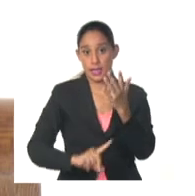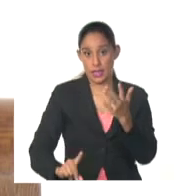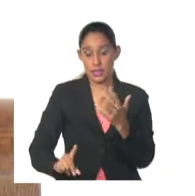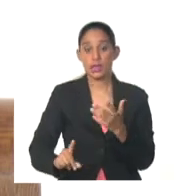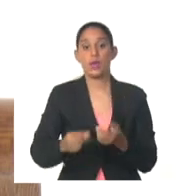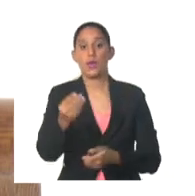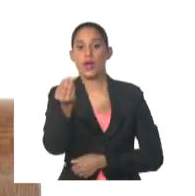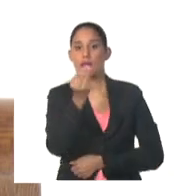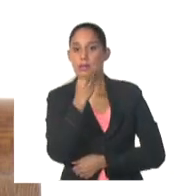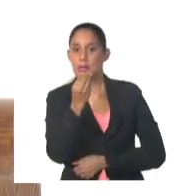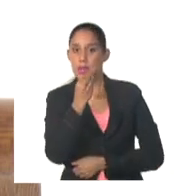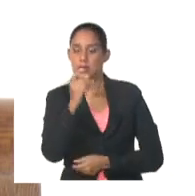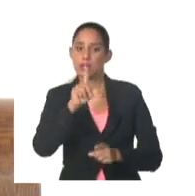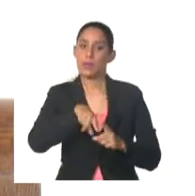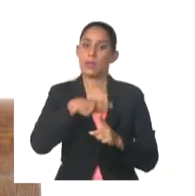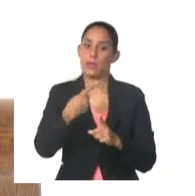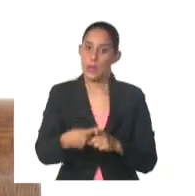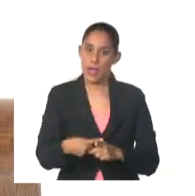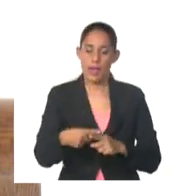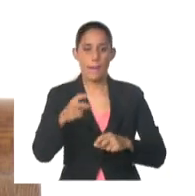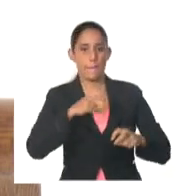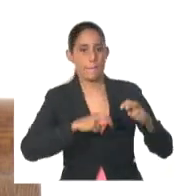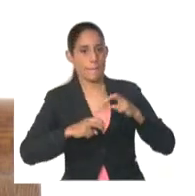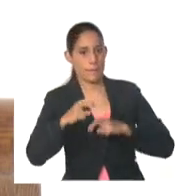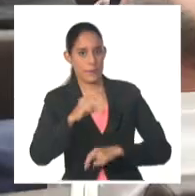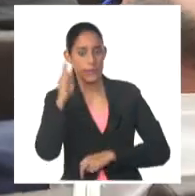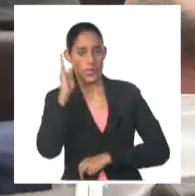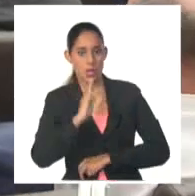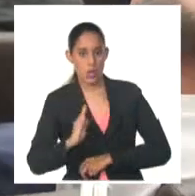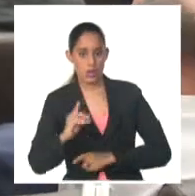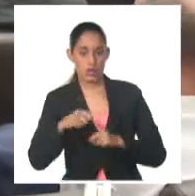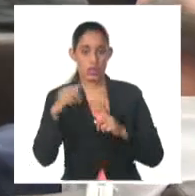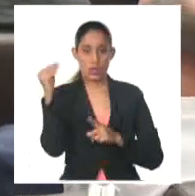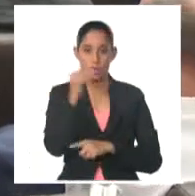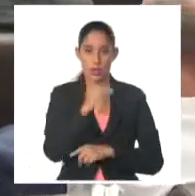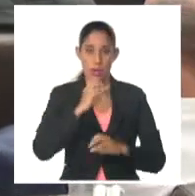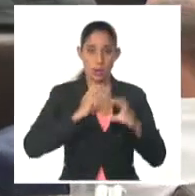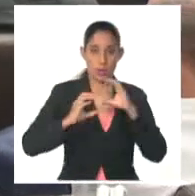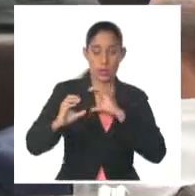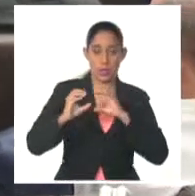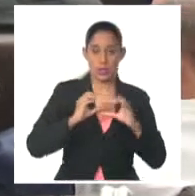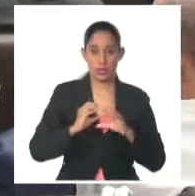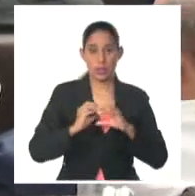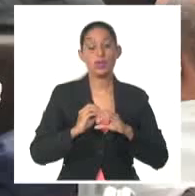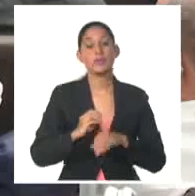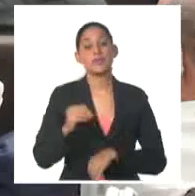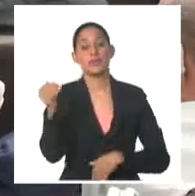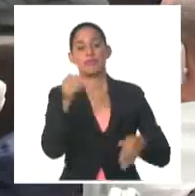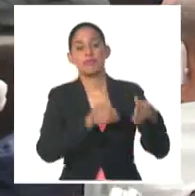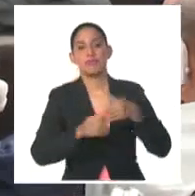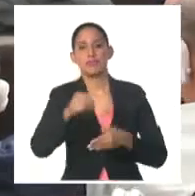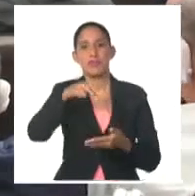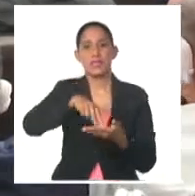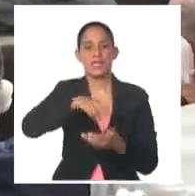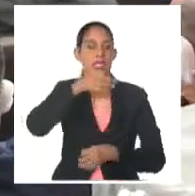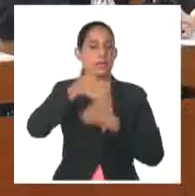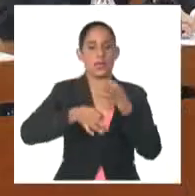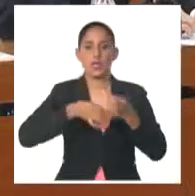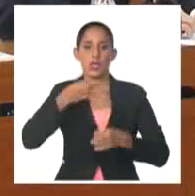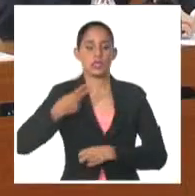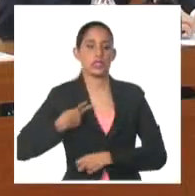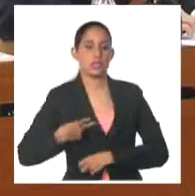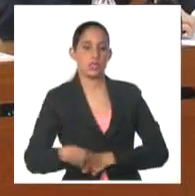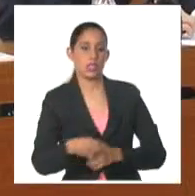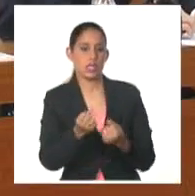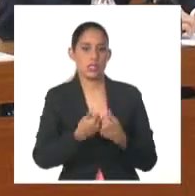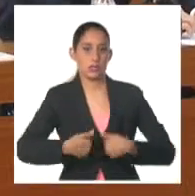agroalimentario, de la biotecnología y las comunicaciones. La representación china compartió sus experiencias acerca de los retos en la